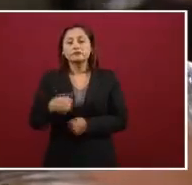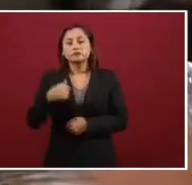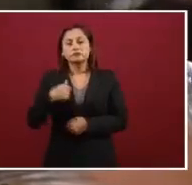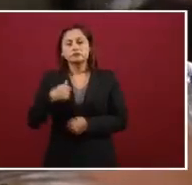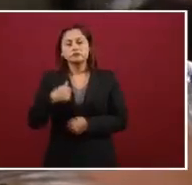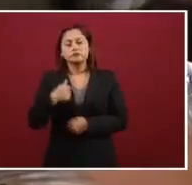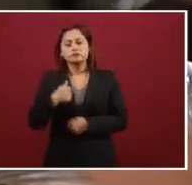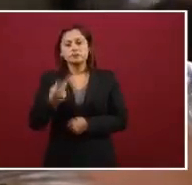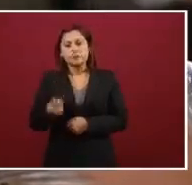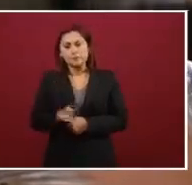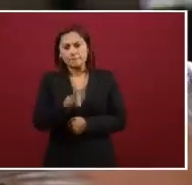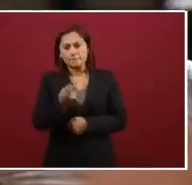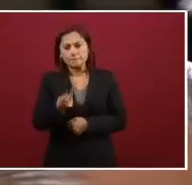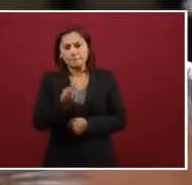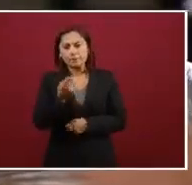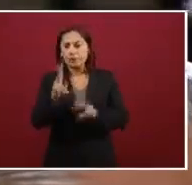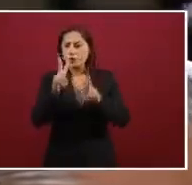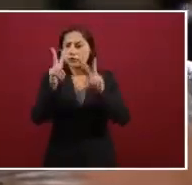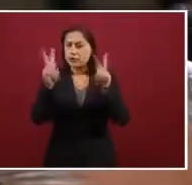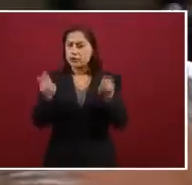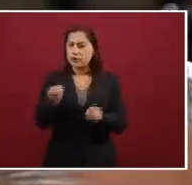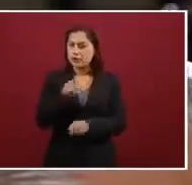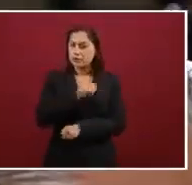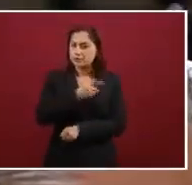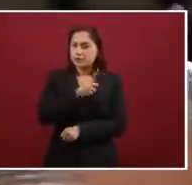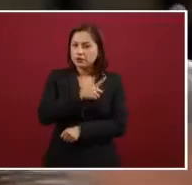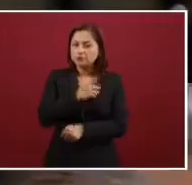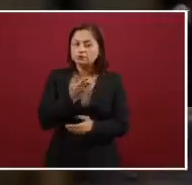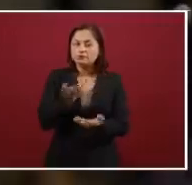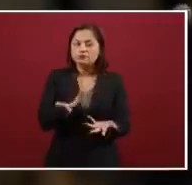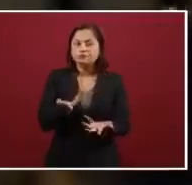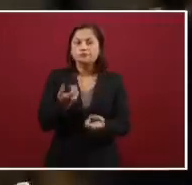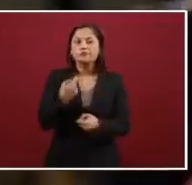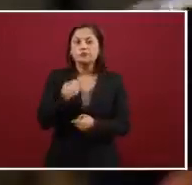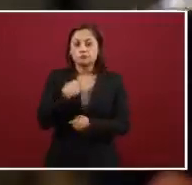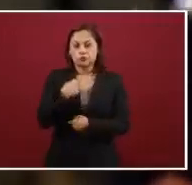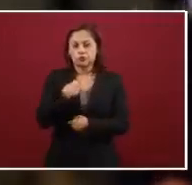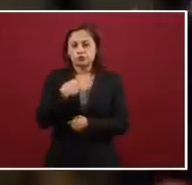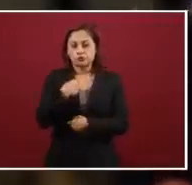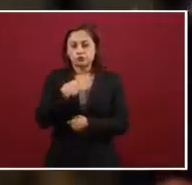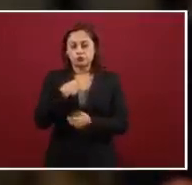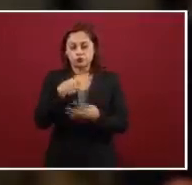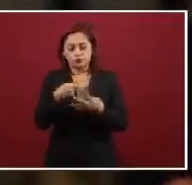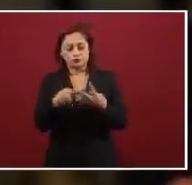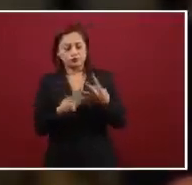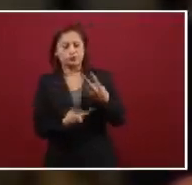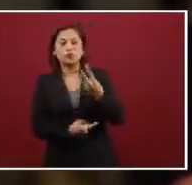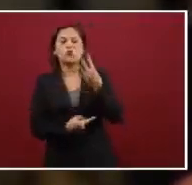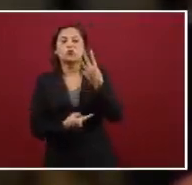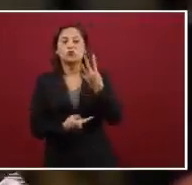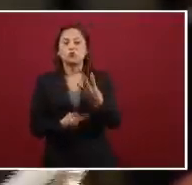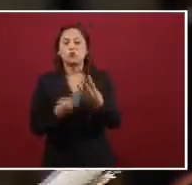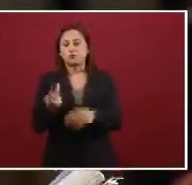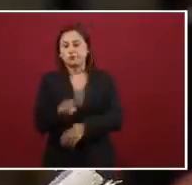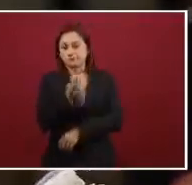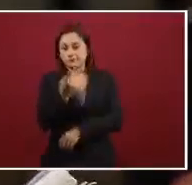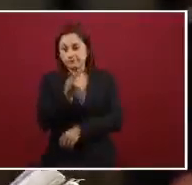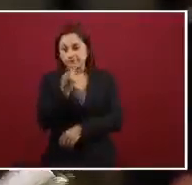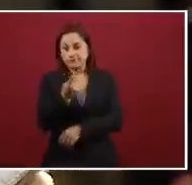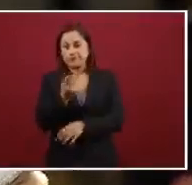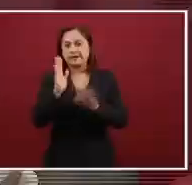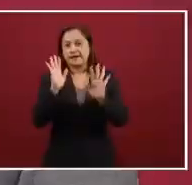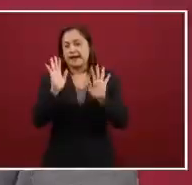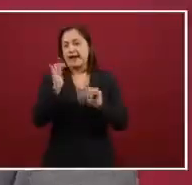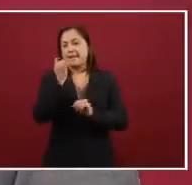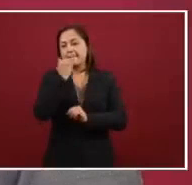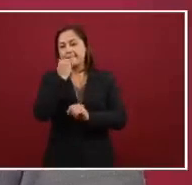el rubro de la salud tengo cuatro preguntas. Bueno, dejémosla